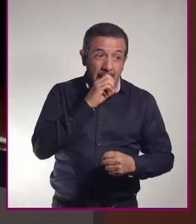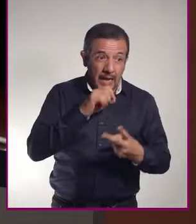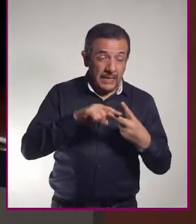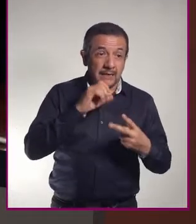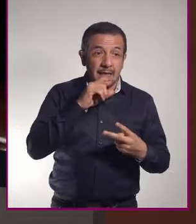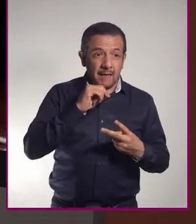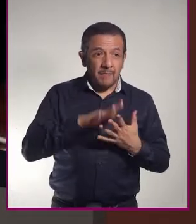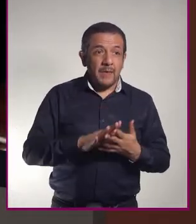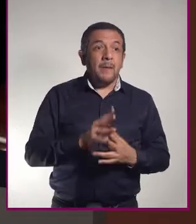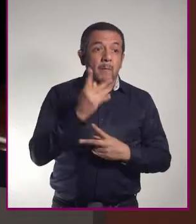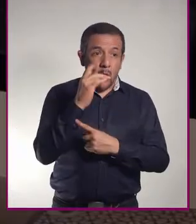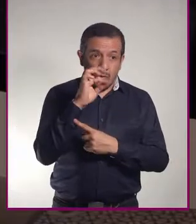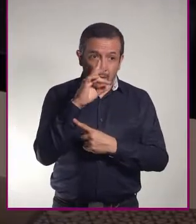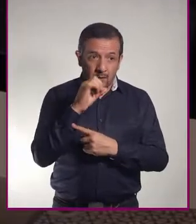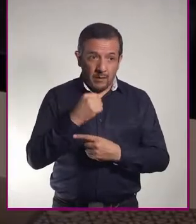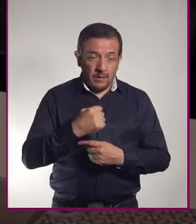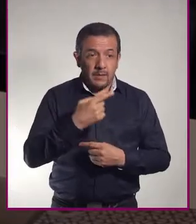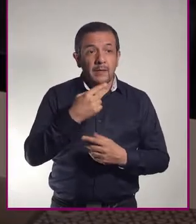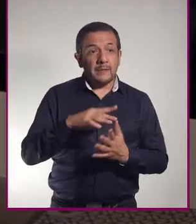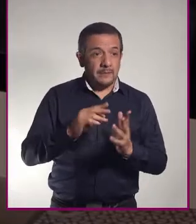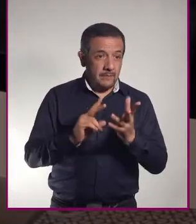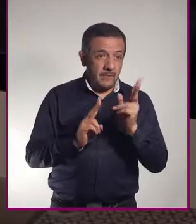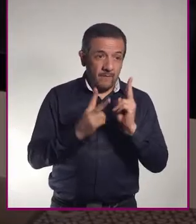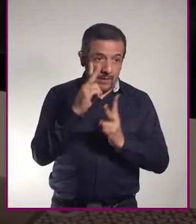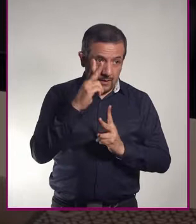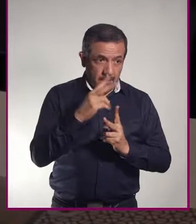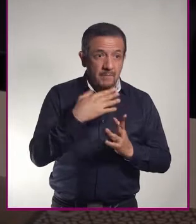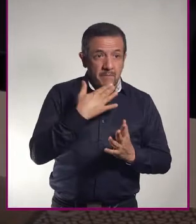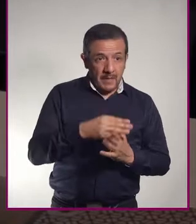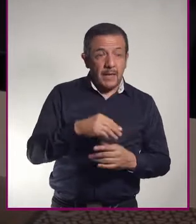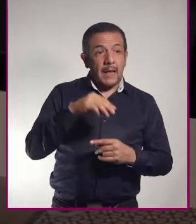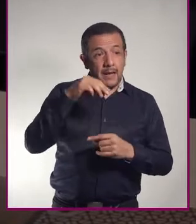de origen vegetal. Gracias a la